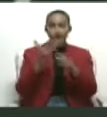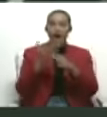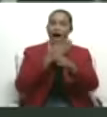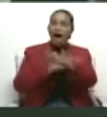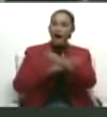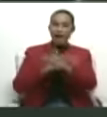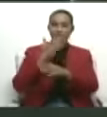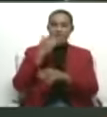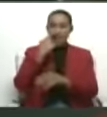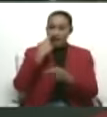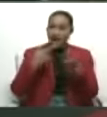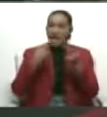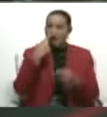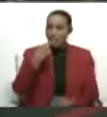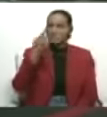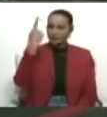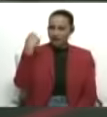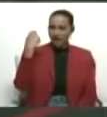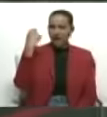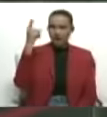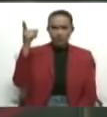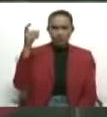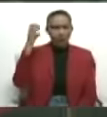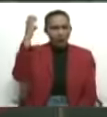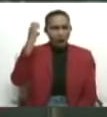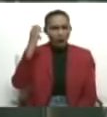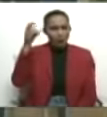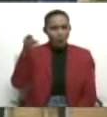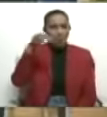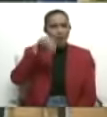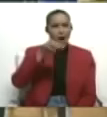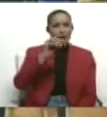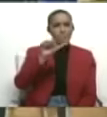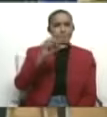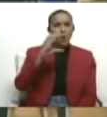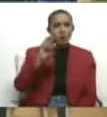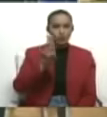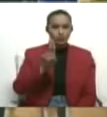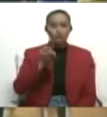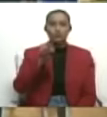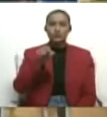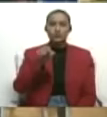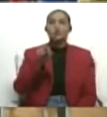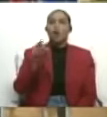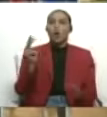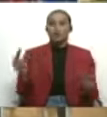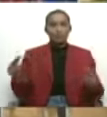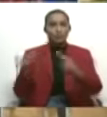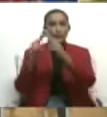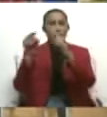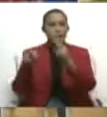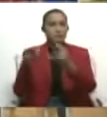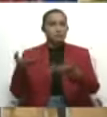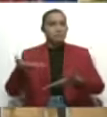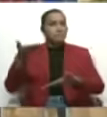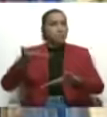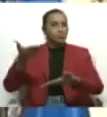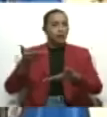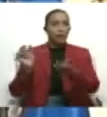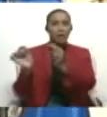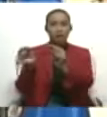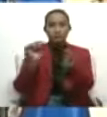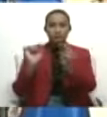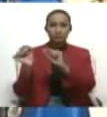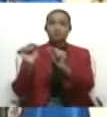El año pasado hemos fijado las áreas importantes de nuestra cooperación, incluyendo la ampliación